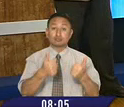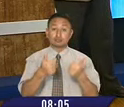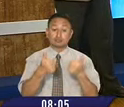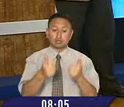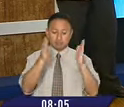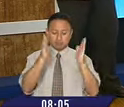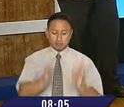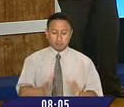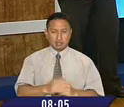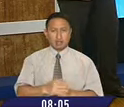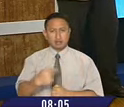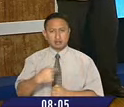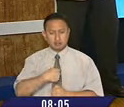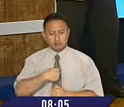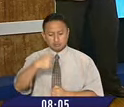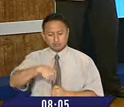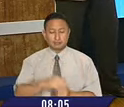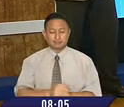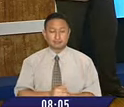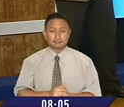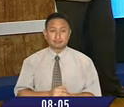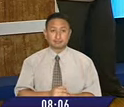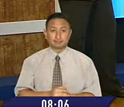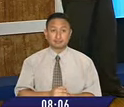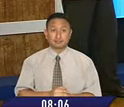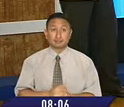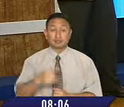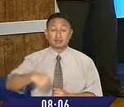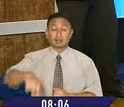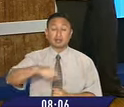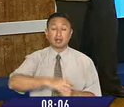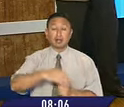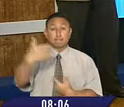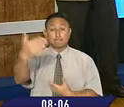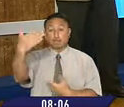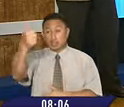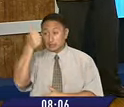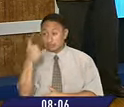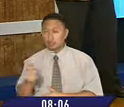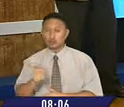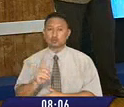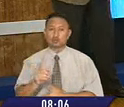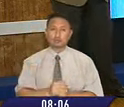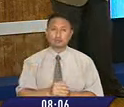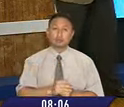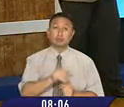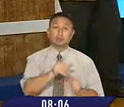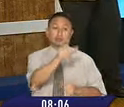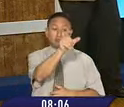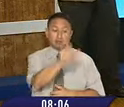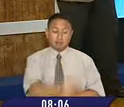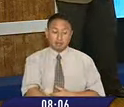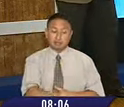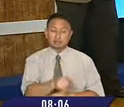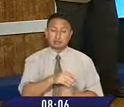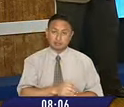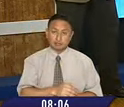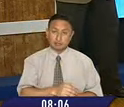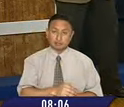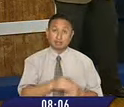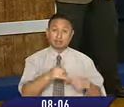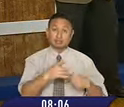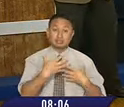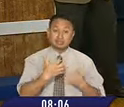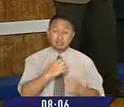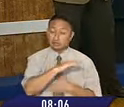que somos más. La palabra de bien que la he utilizado para la política no es así, de bien es un ciudadano que busca el bienestar de